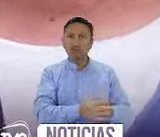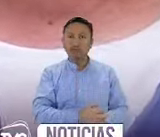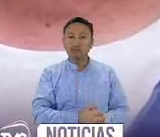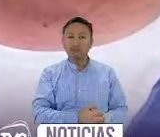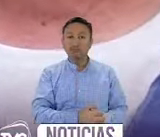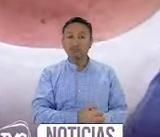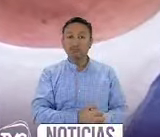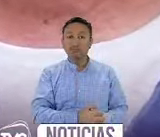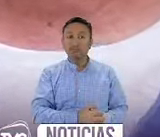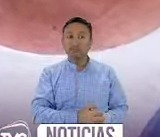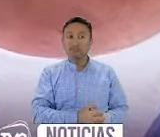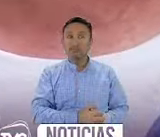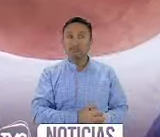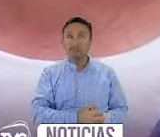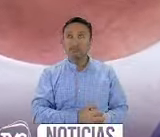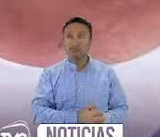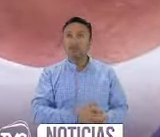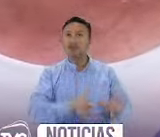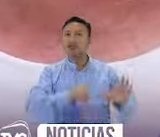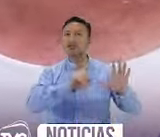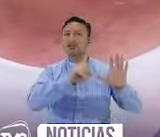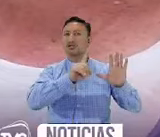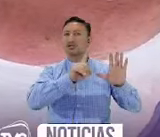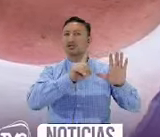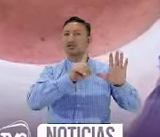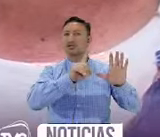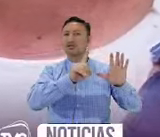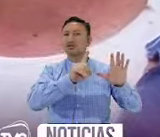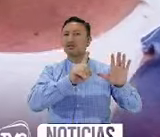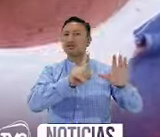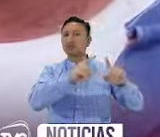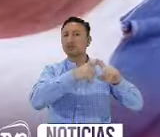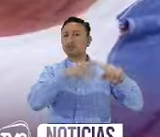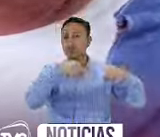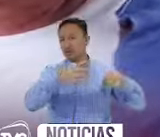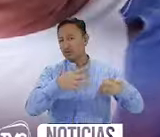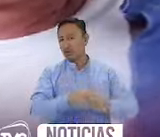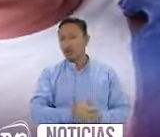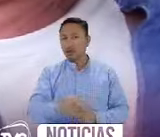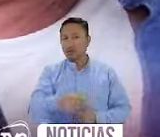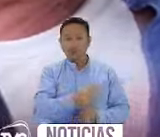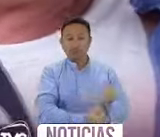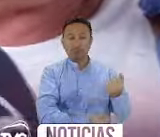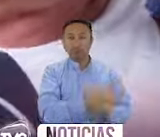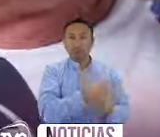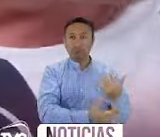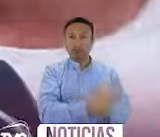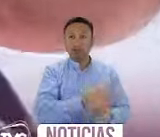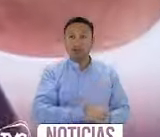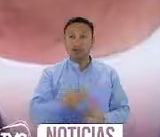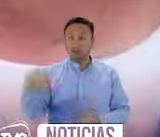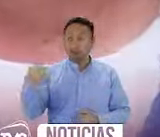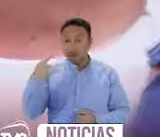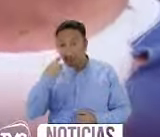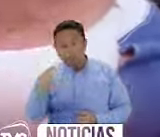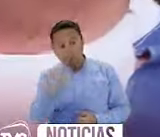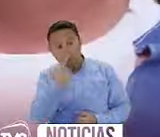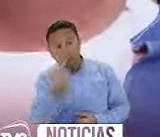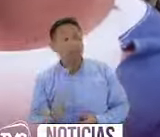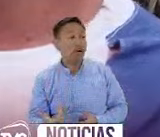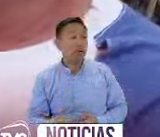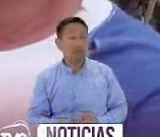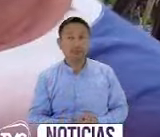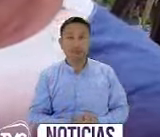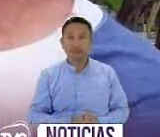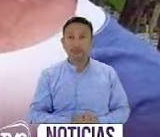a las 6:50 pasaron a trabajar uno y visto ahí quemando. Nos avisaron ahí, venimos a ver y estaban quemando. Están sin cabeza.